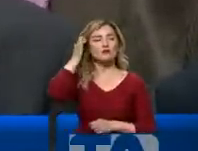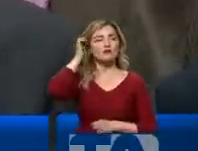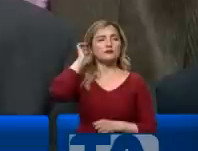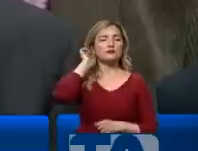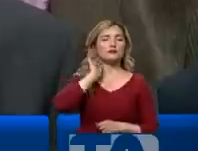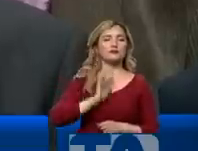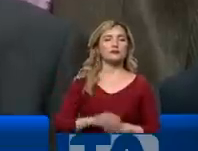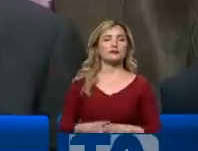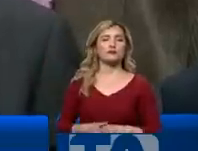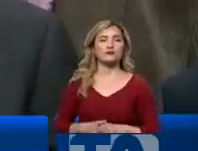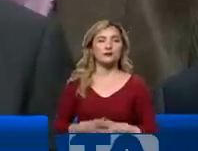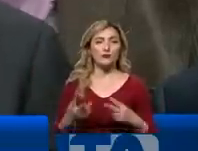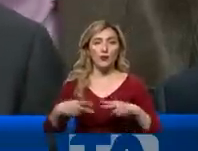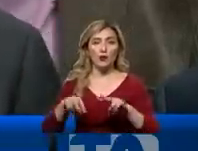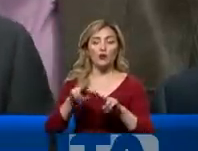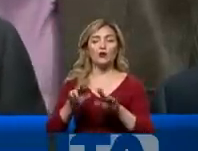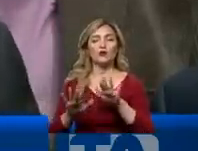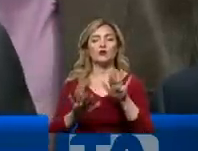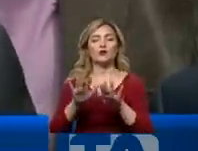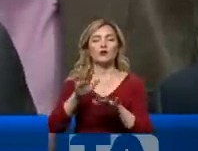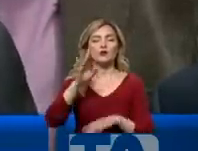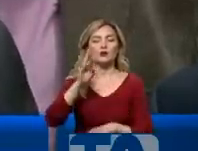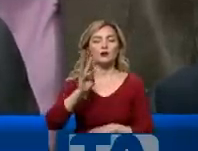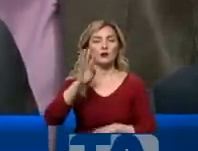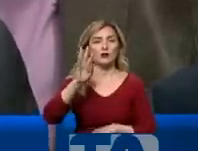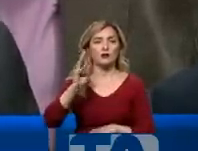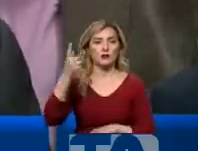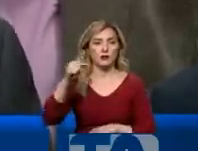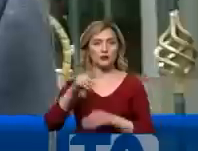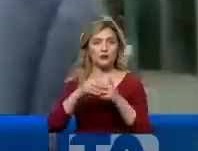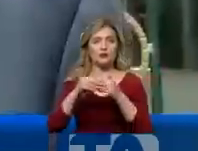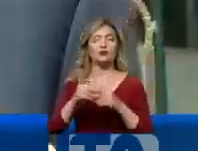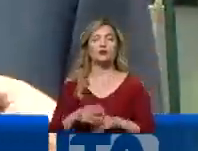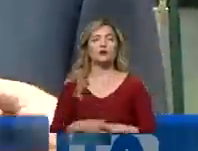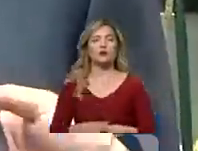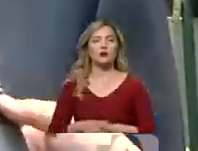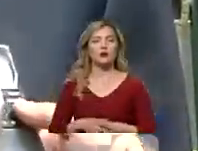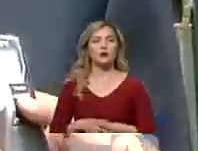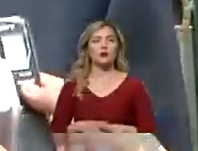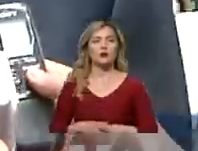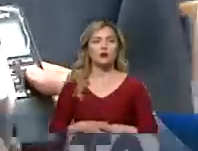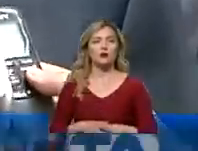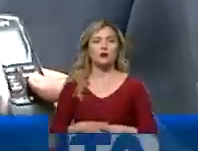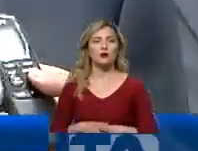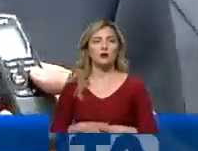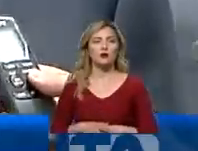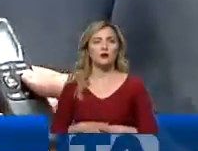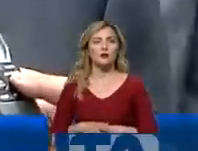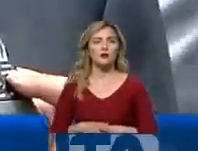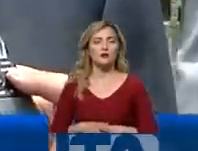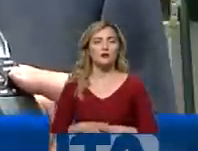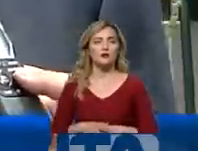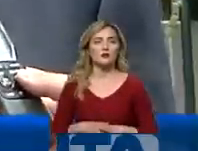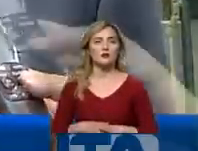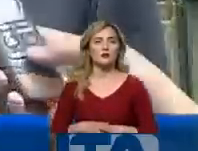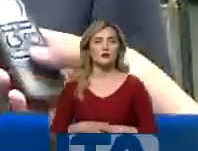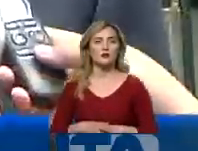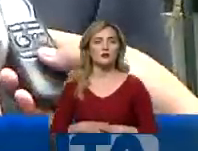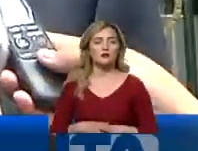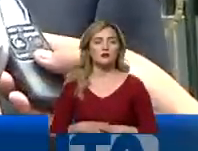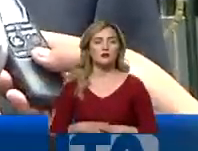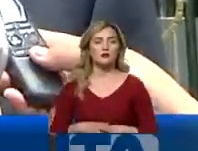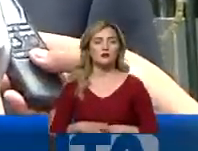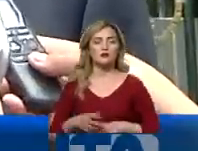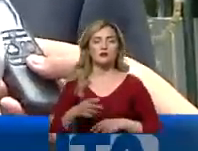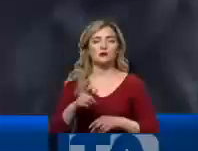por un monto aproximado de 76 millones de dólares. Una barbaridad que hayan comerciado con